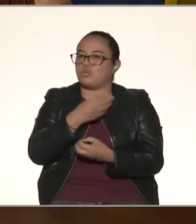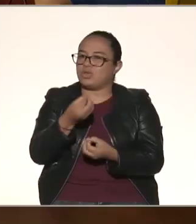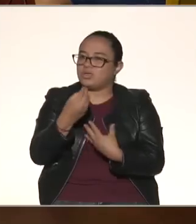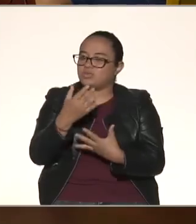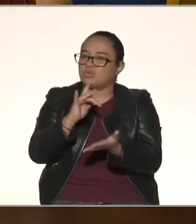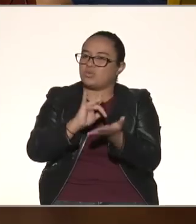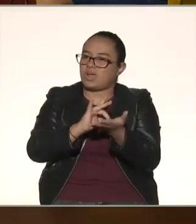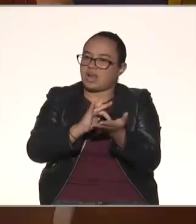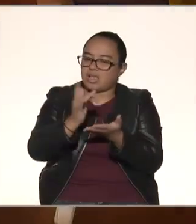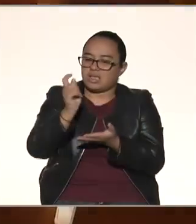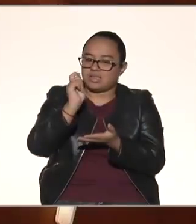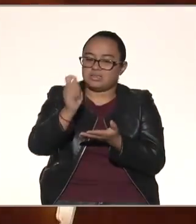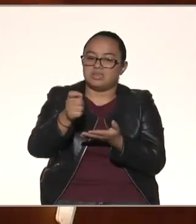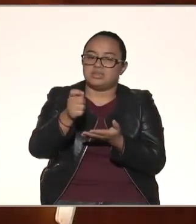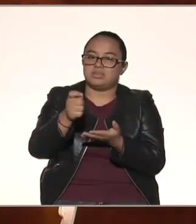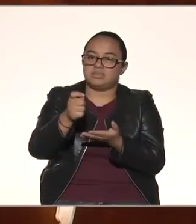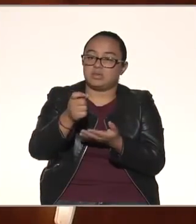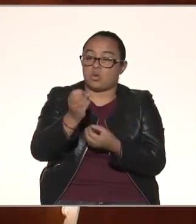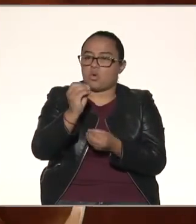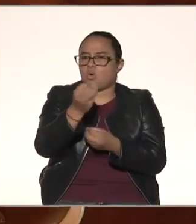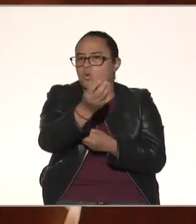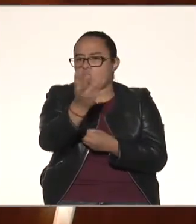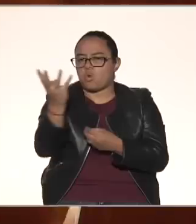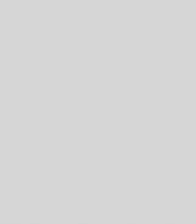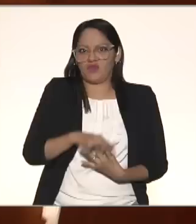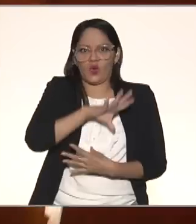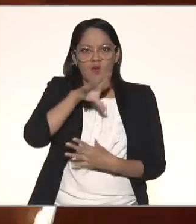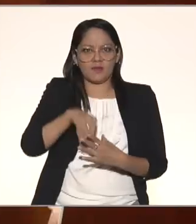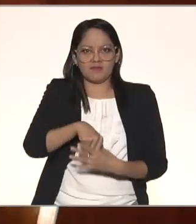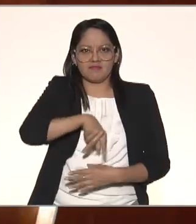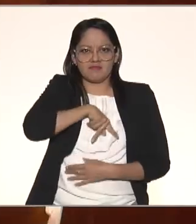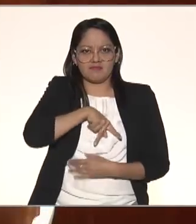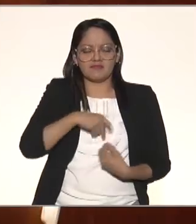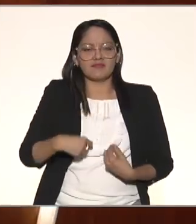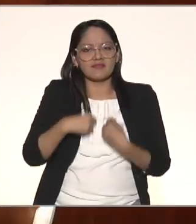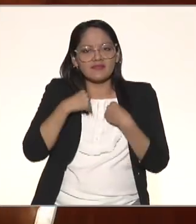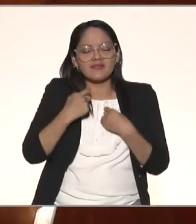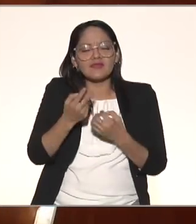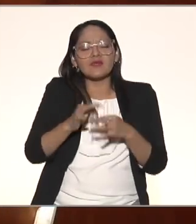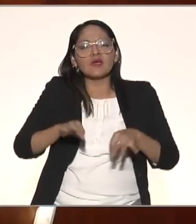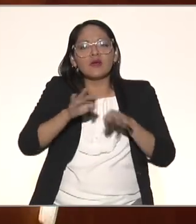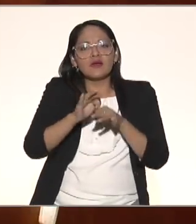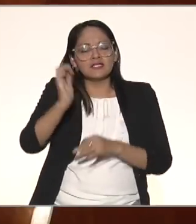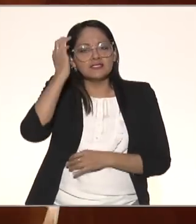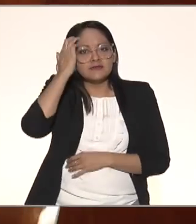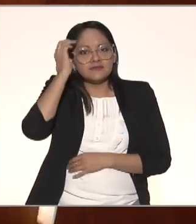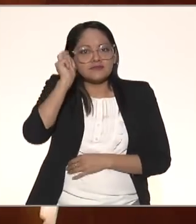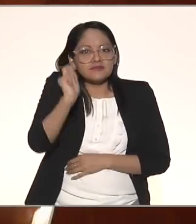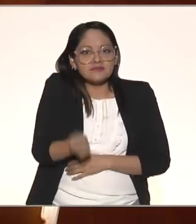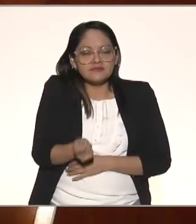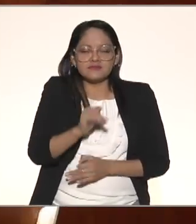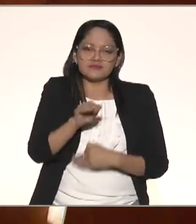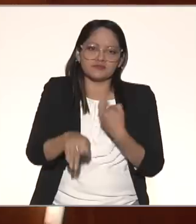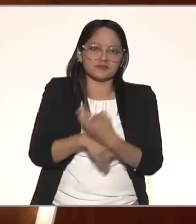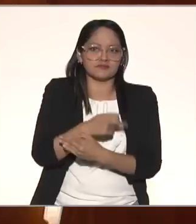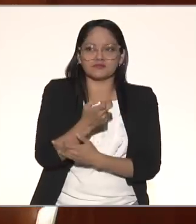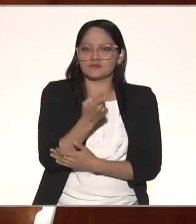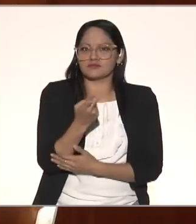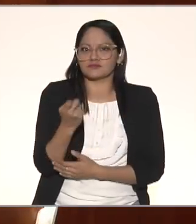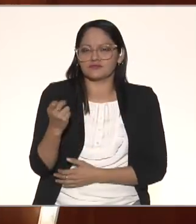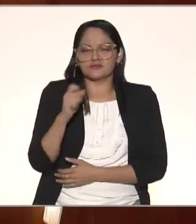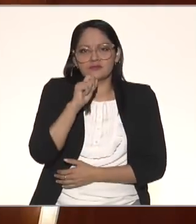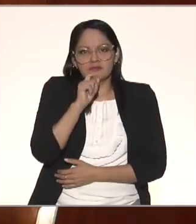generosidad de los demás, o de lo demás. El autoconocimiento es la piedra angular de todo para